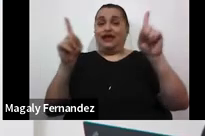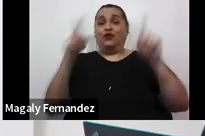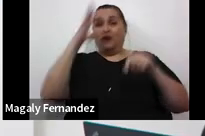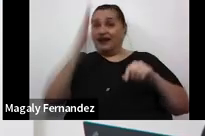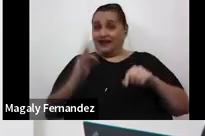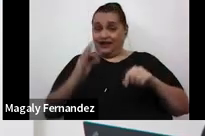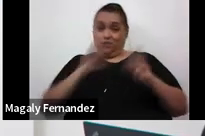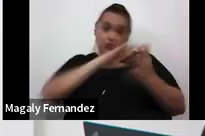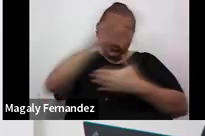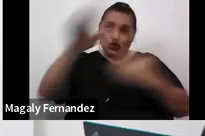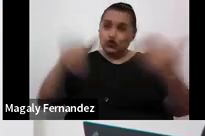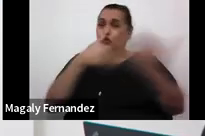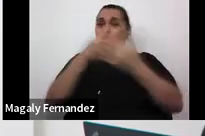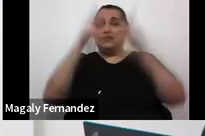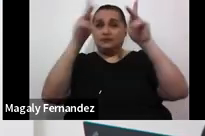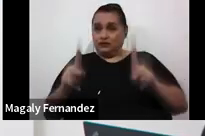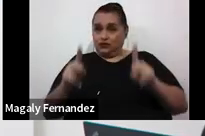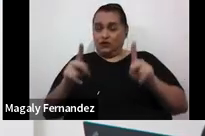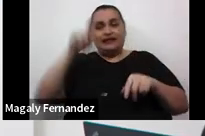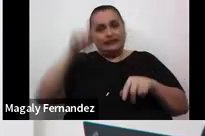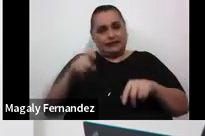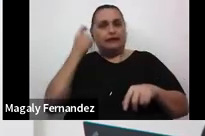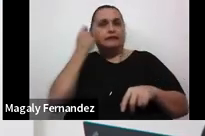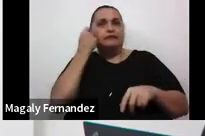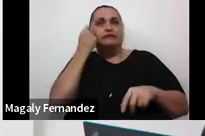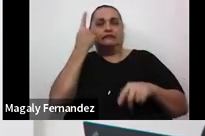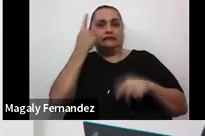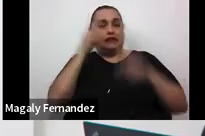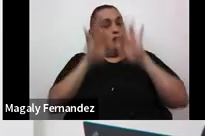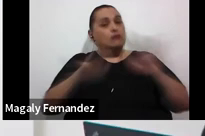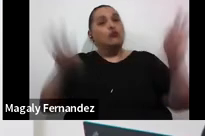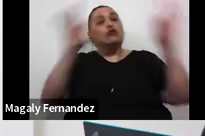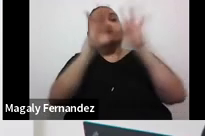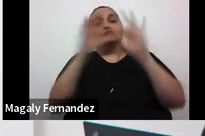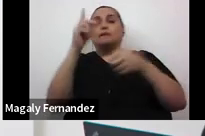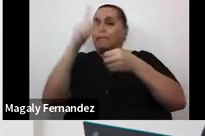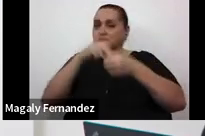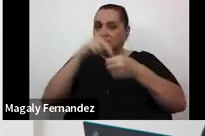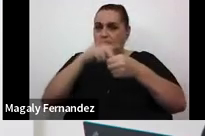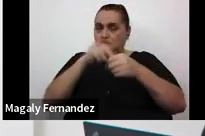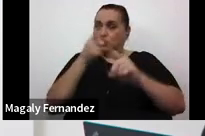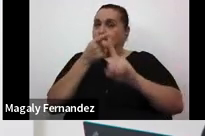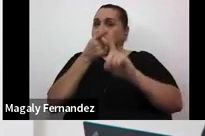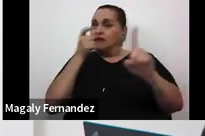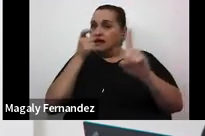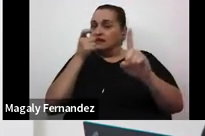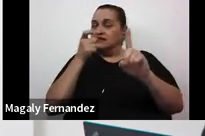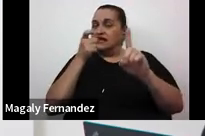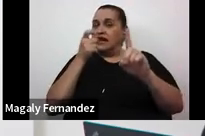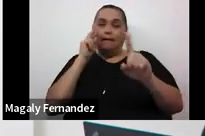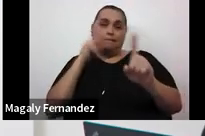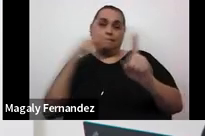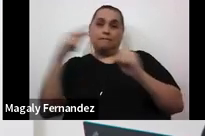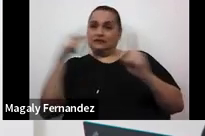todos tienen que entender la importancia de la participación desde la desde desde la perspectiva